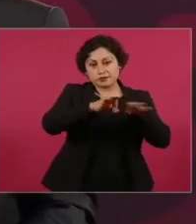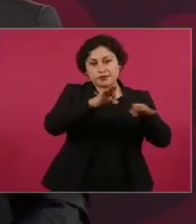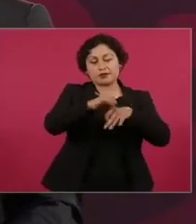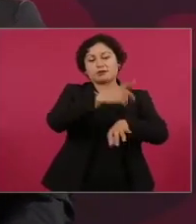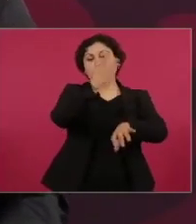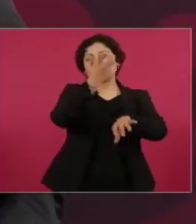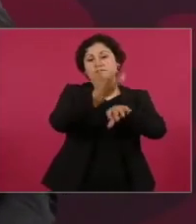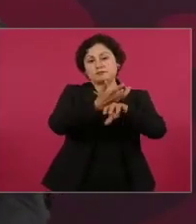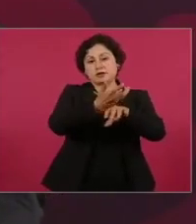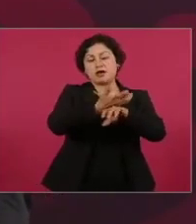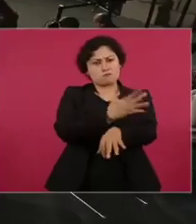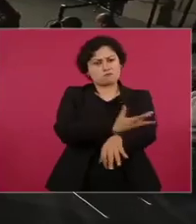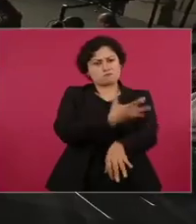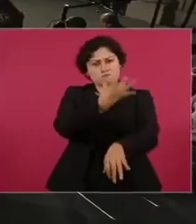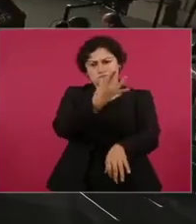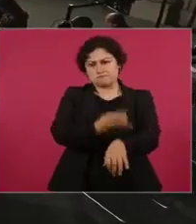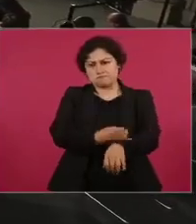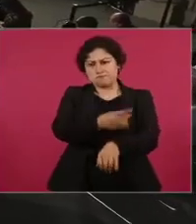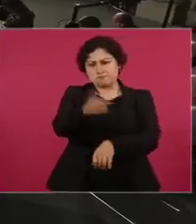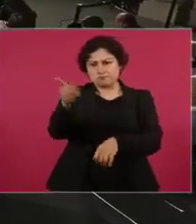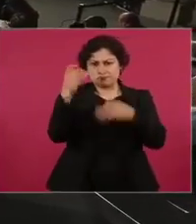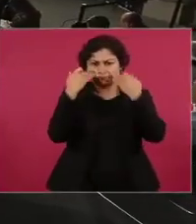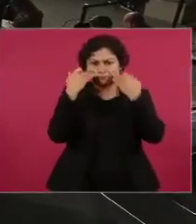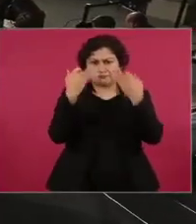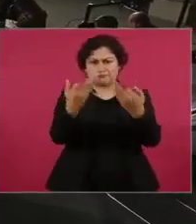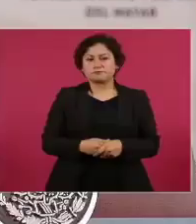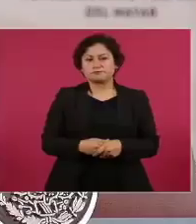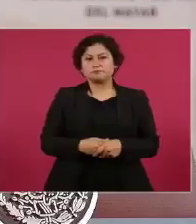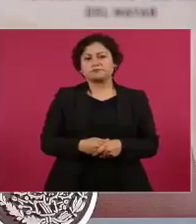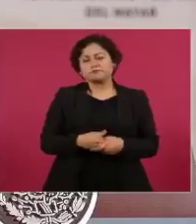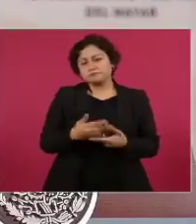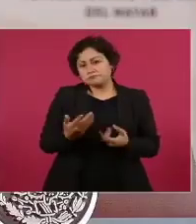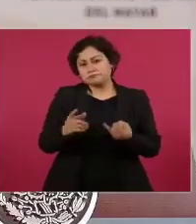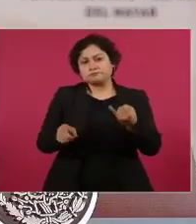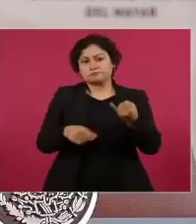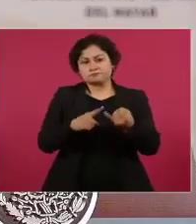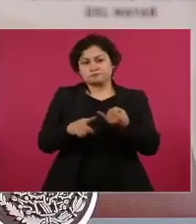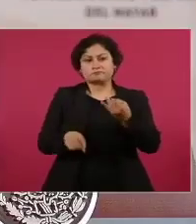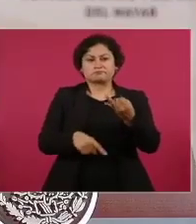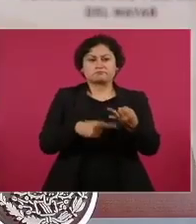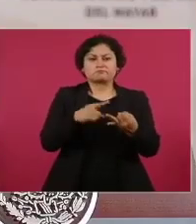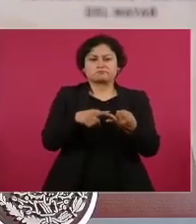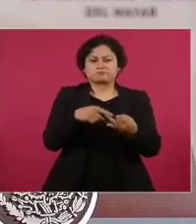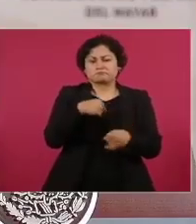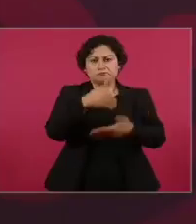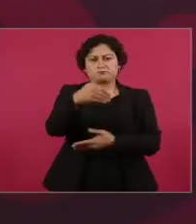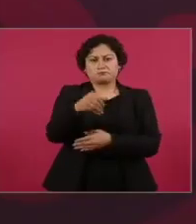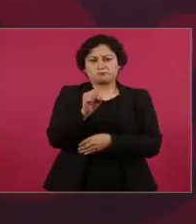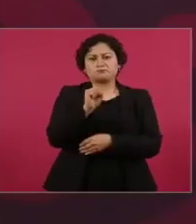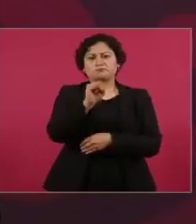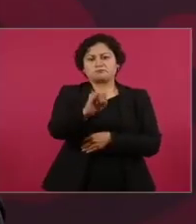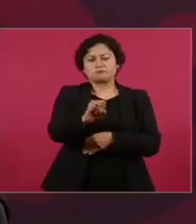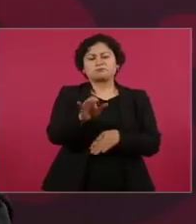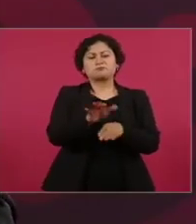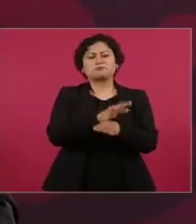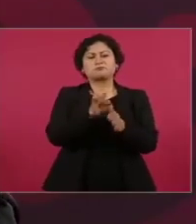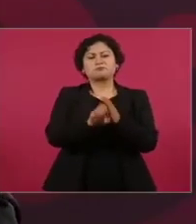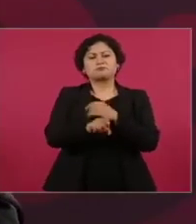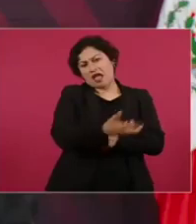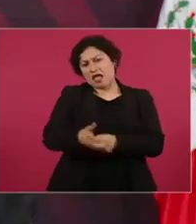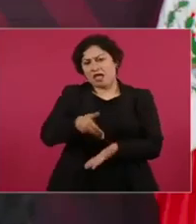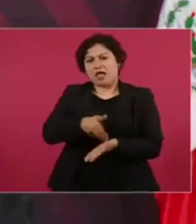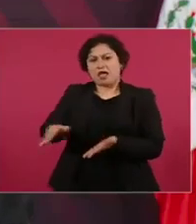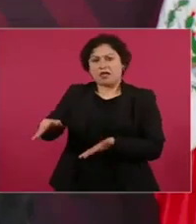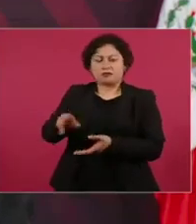honradamente, como aquí se ha visto, y pienso que hemos avanzado. No hay deportaciones